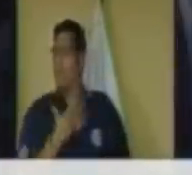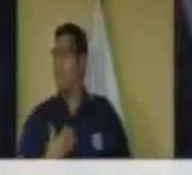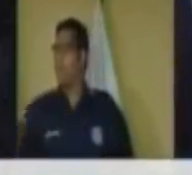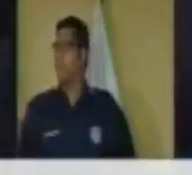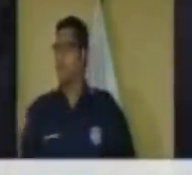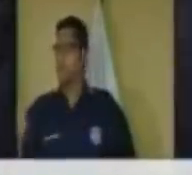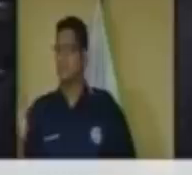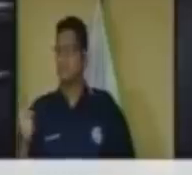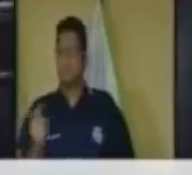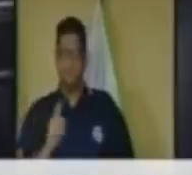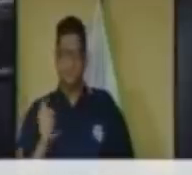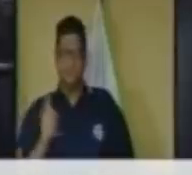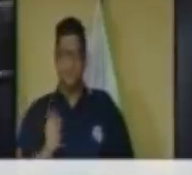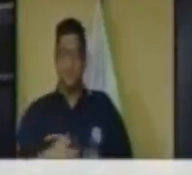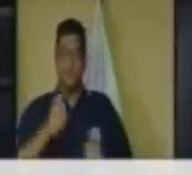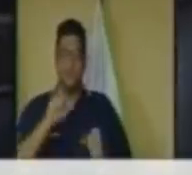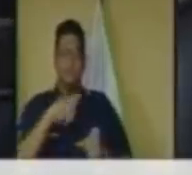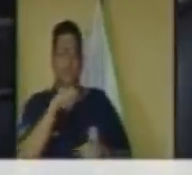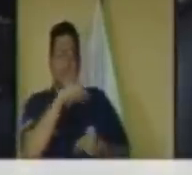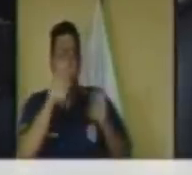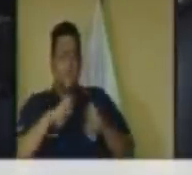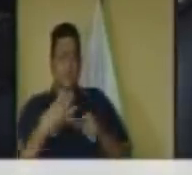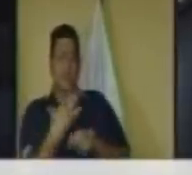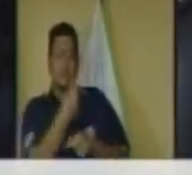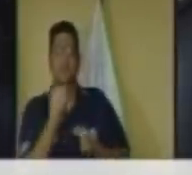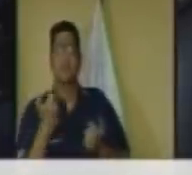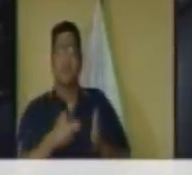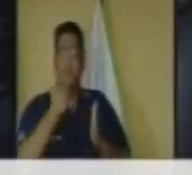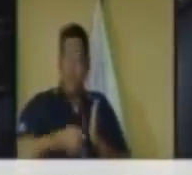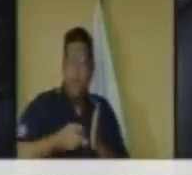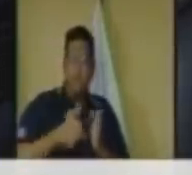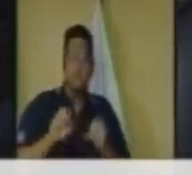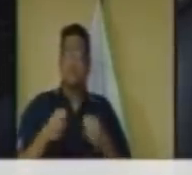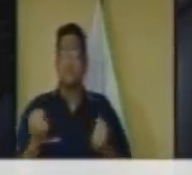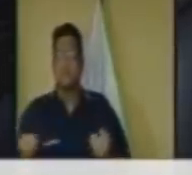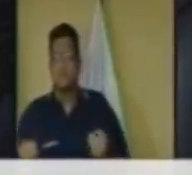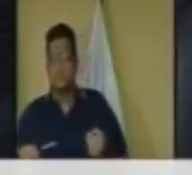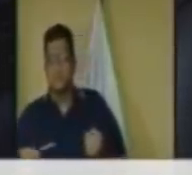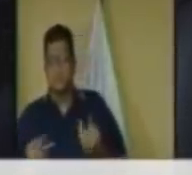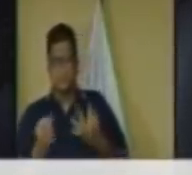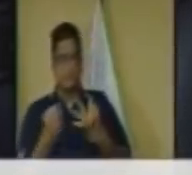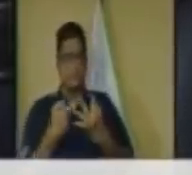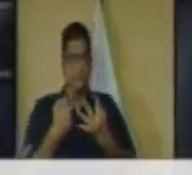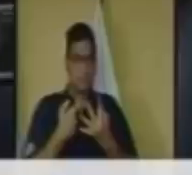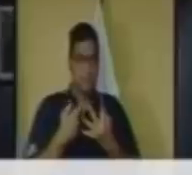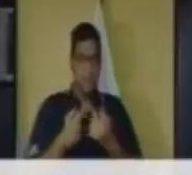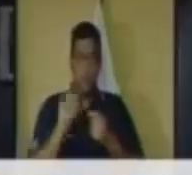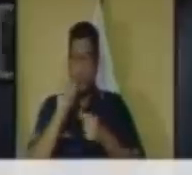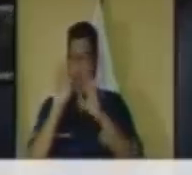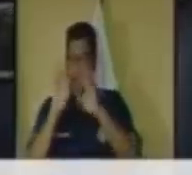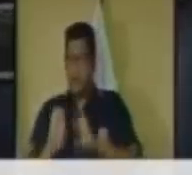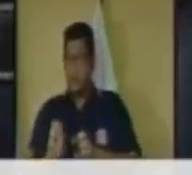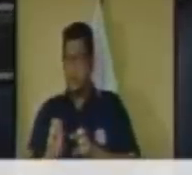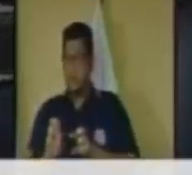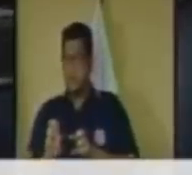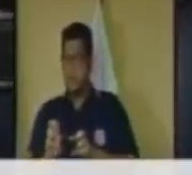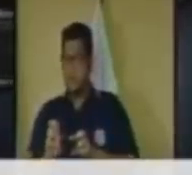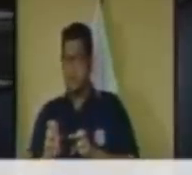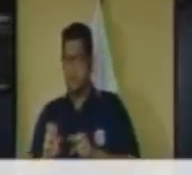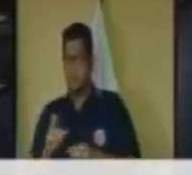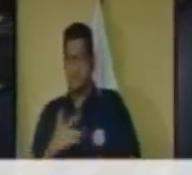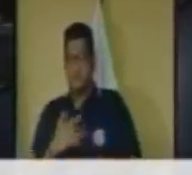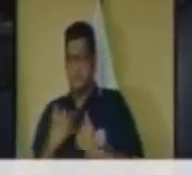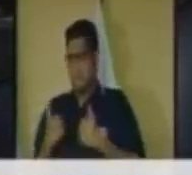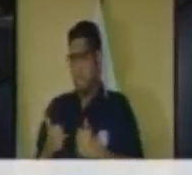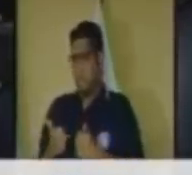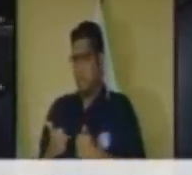que la persona que falleció entró al país, pero cuando usted indicaba que él se encontraba bien, pero ya conforme, como estaba bien,